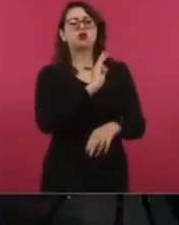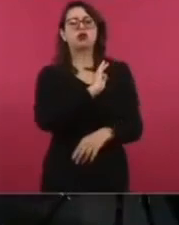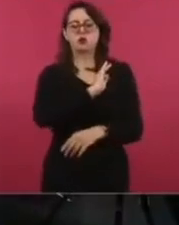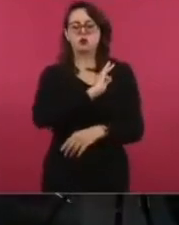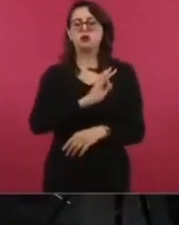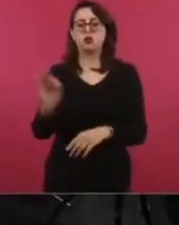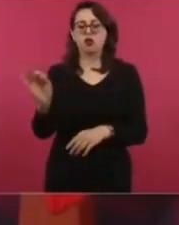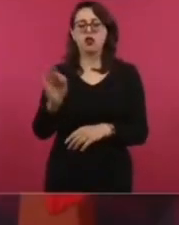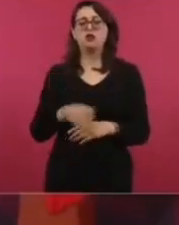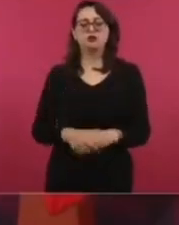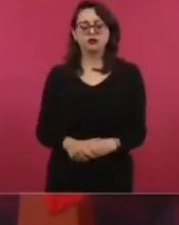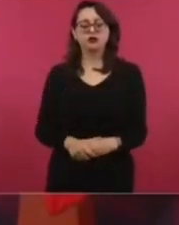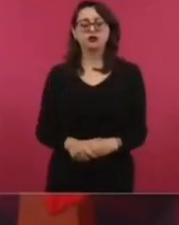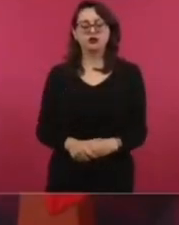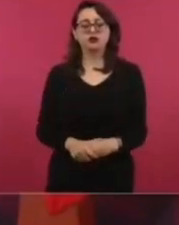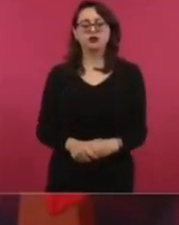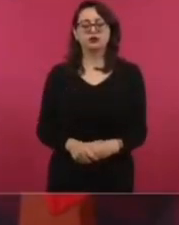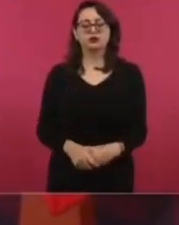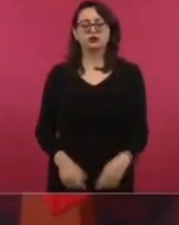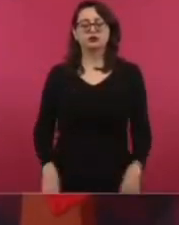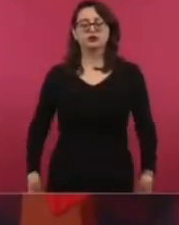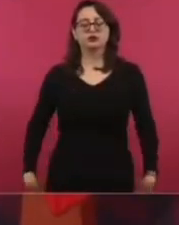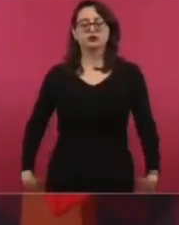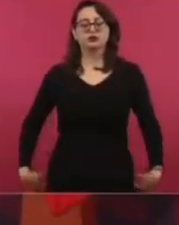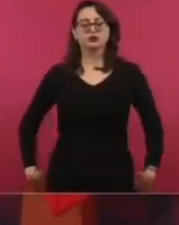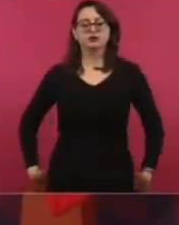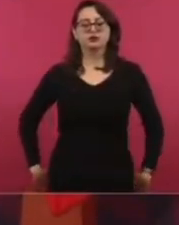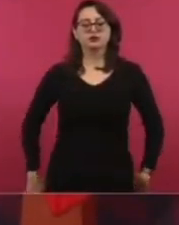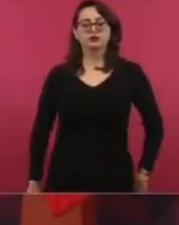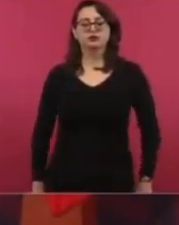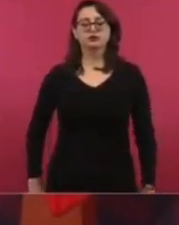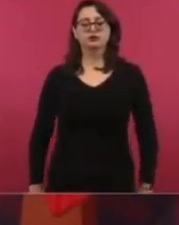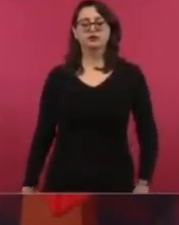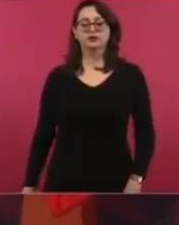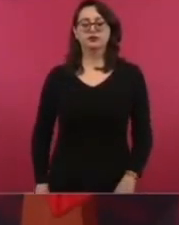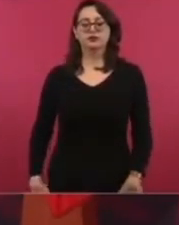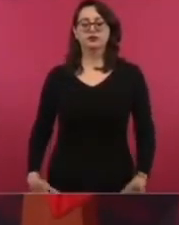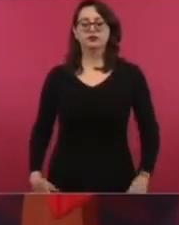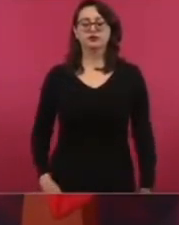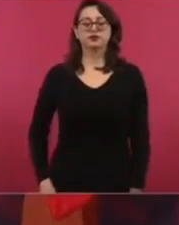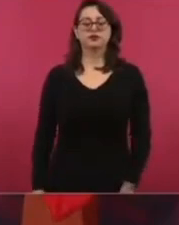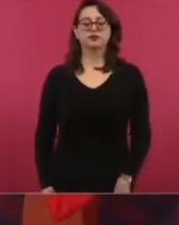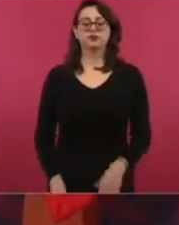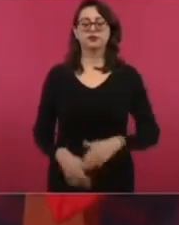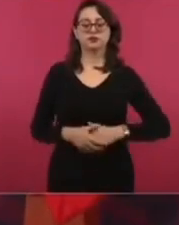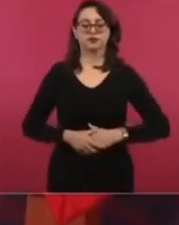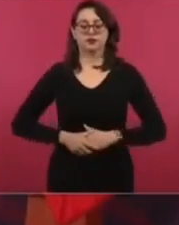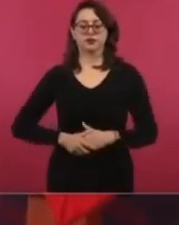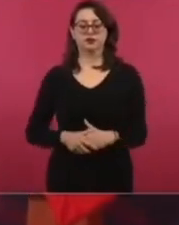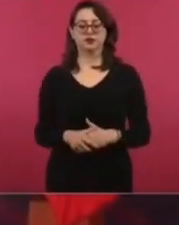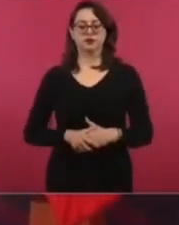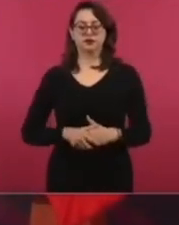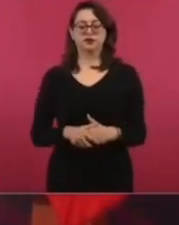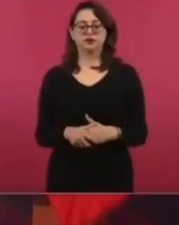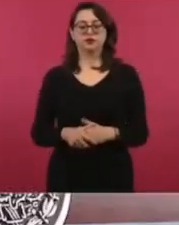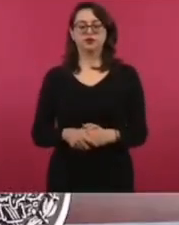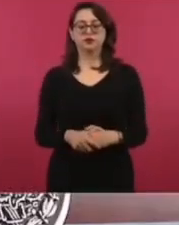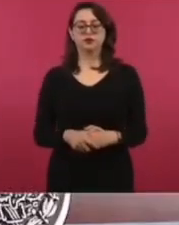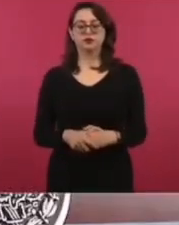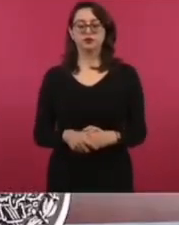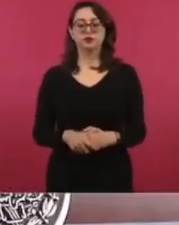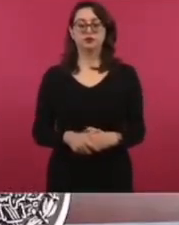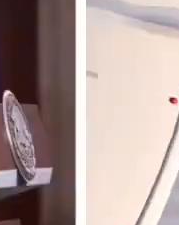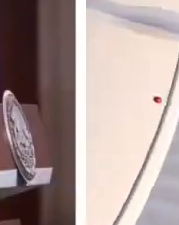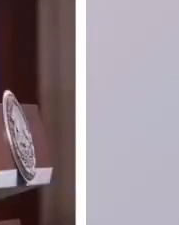calificada en la cámara de diputados y en la de senadores y se pueda aprobar esa reforma